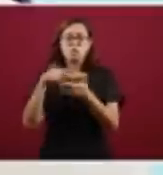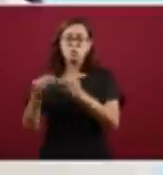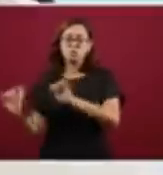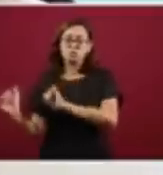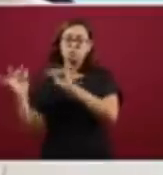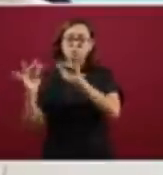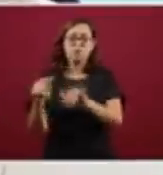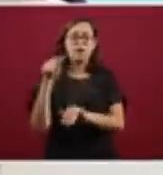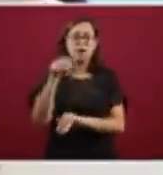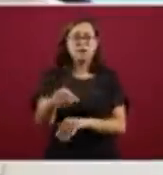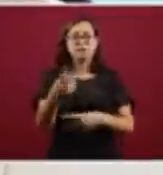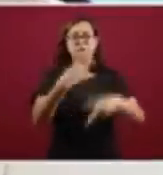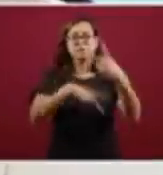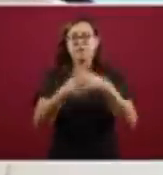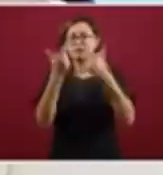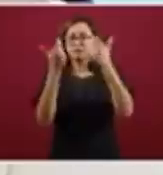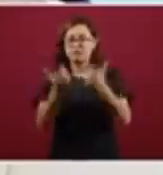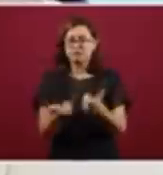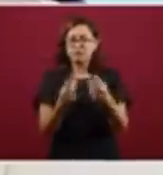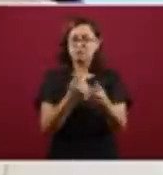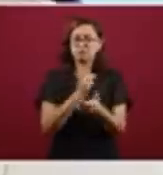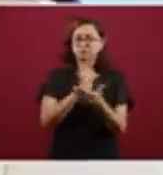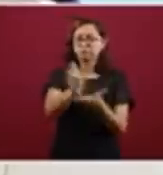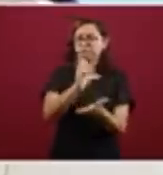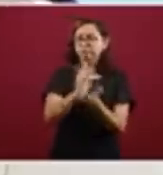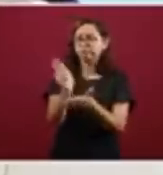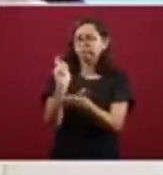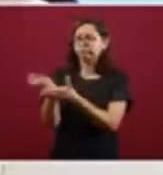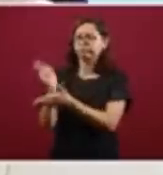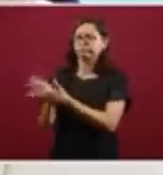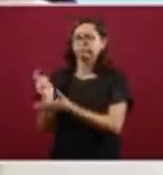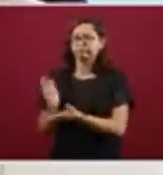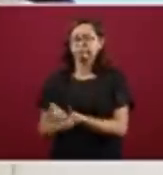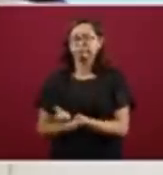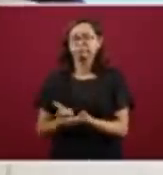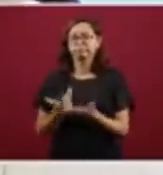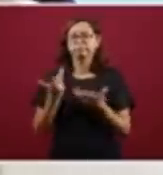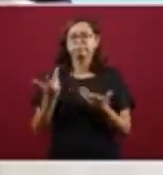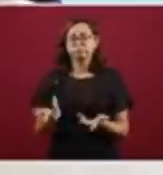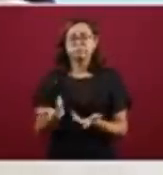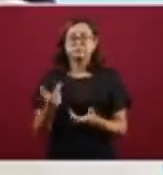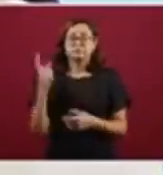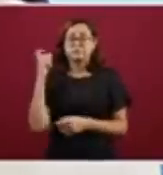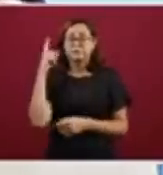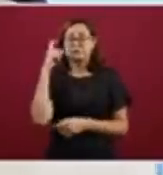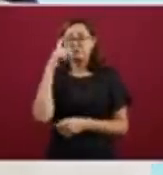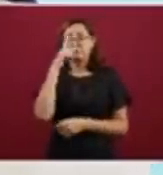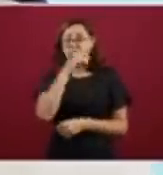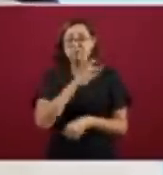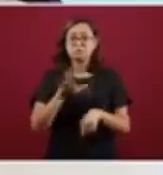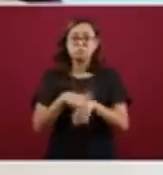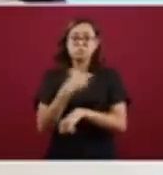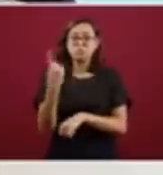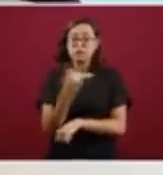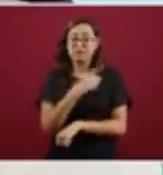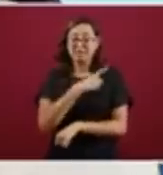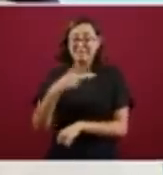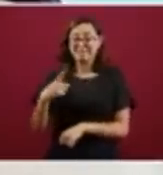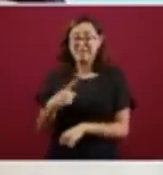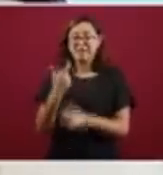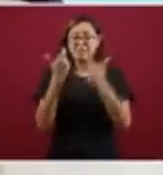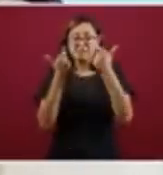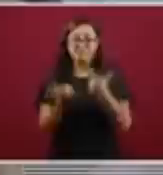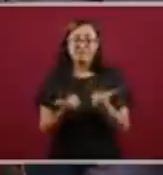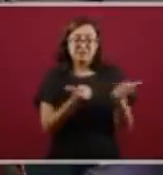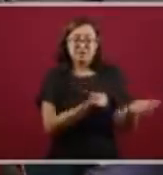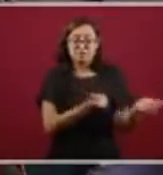pagos y hemos este operativo tiene un diseño muy complejo porque es un traslado del recurso, traslado de